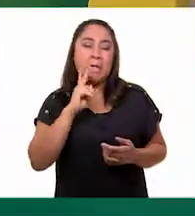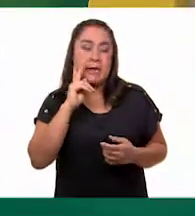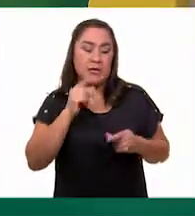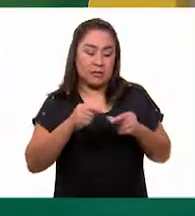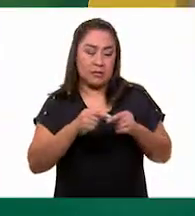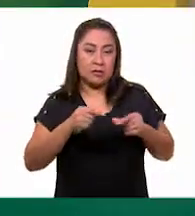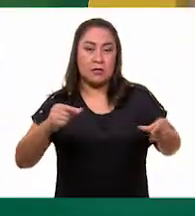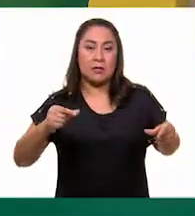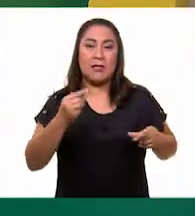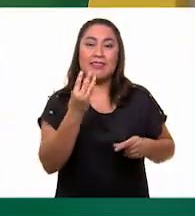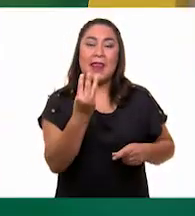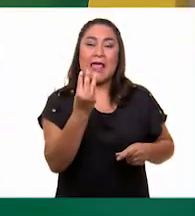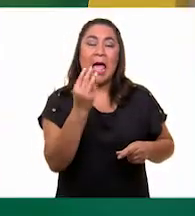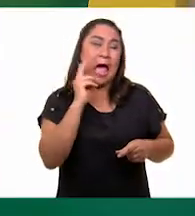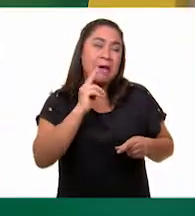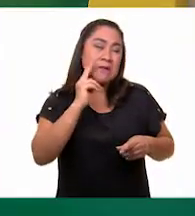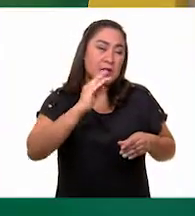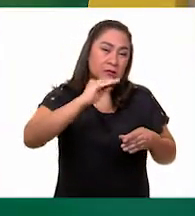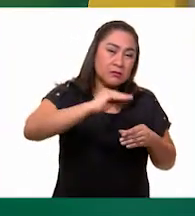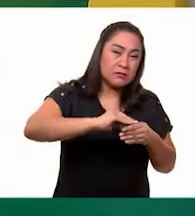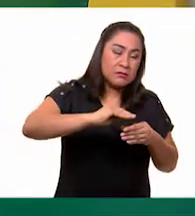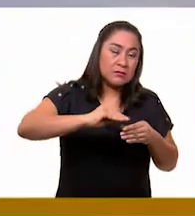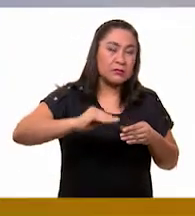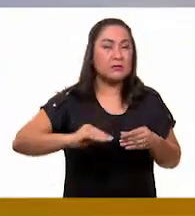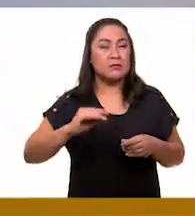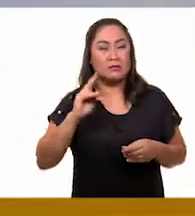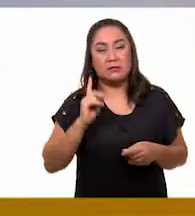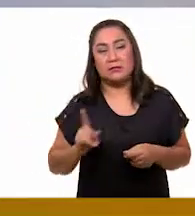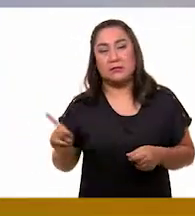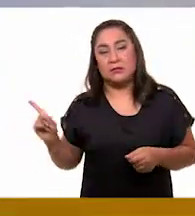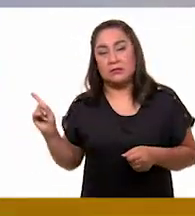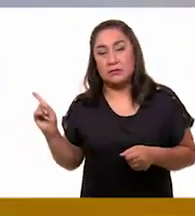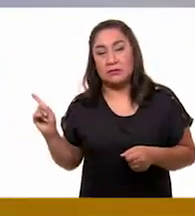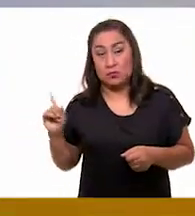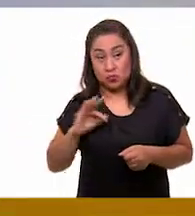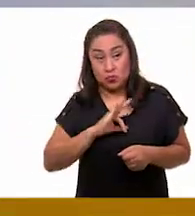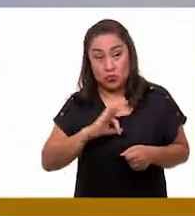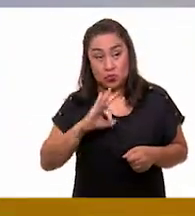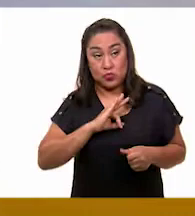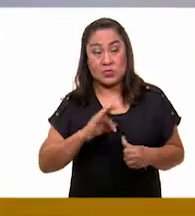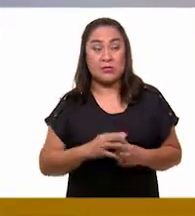3? A ver. ¿Se podrá? A ver.